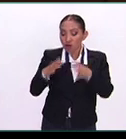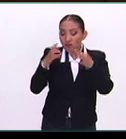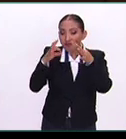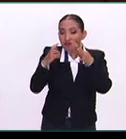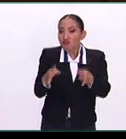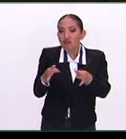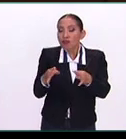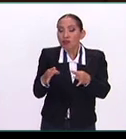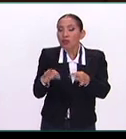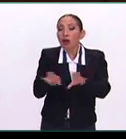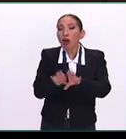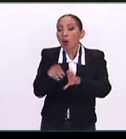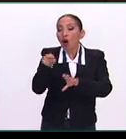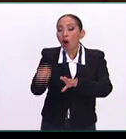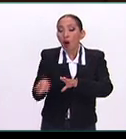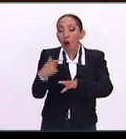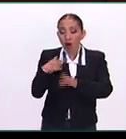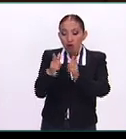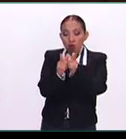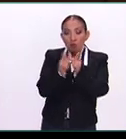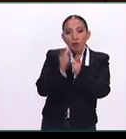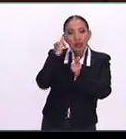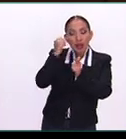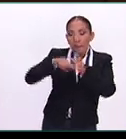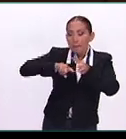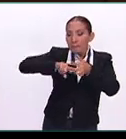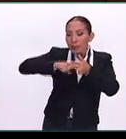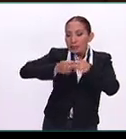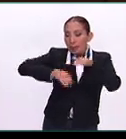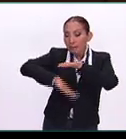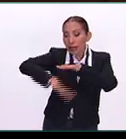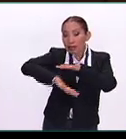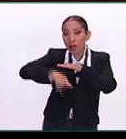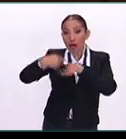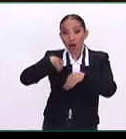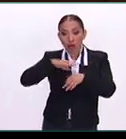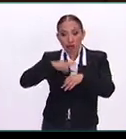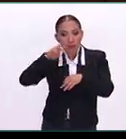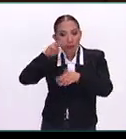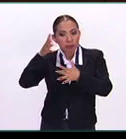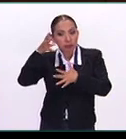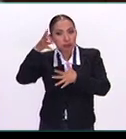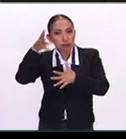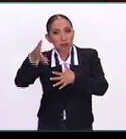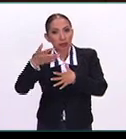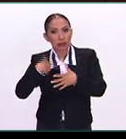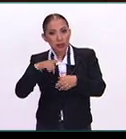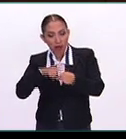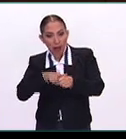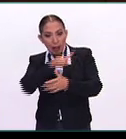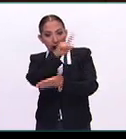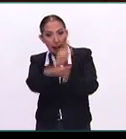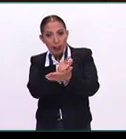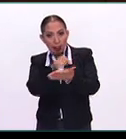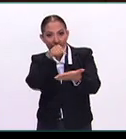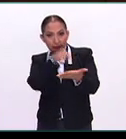última instancia en el sustrato indígena, mientras no saquemos las consecuencias, personalidad